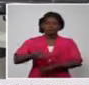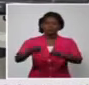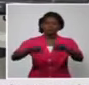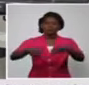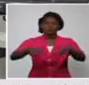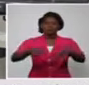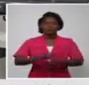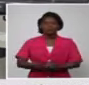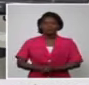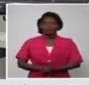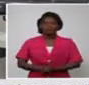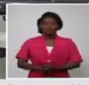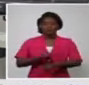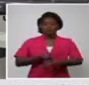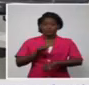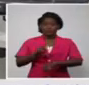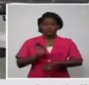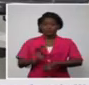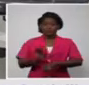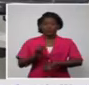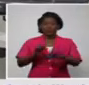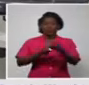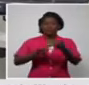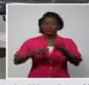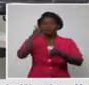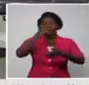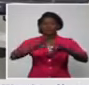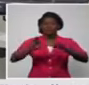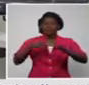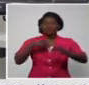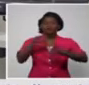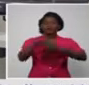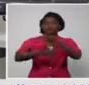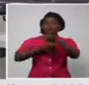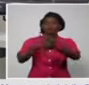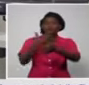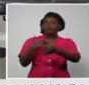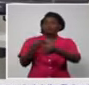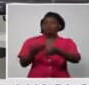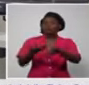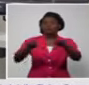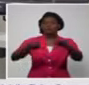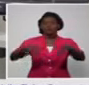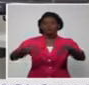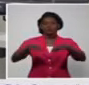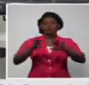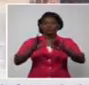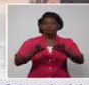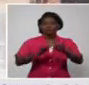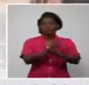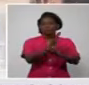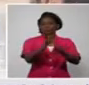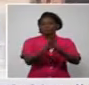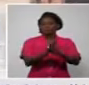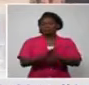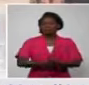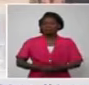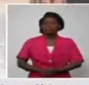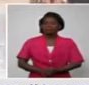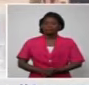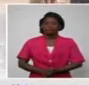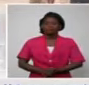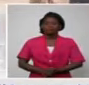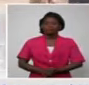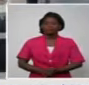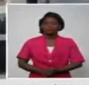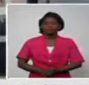Hoy, desde Artemisa, les propongo un acercamiento a los principales acontecimientos relacionados con esta enfermedad. La provincia en